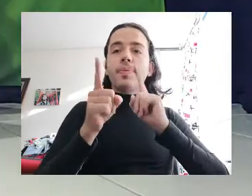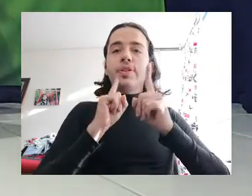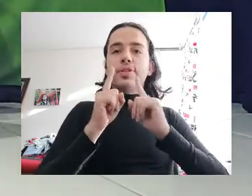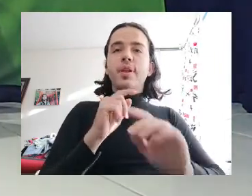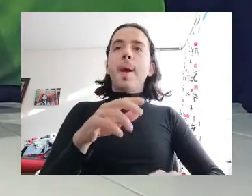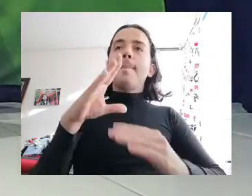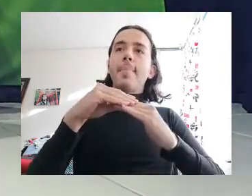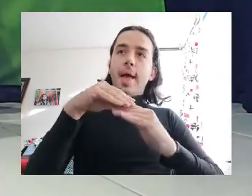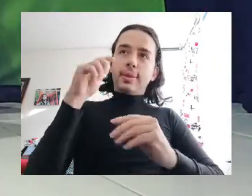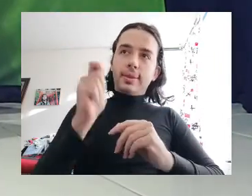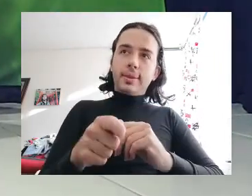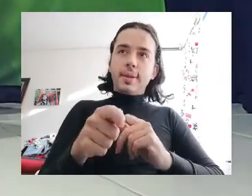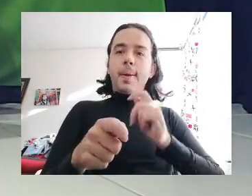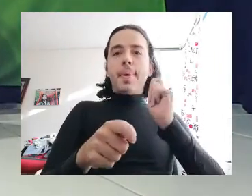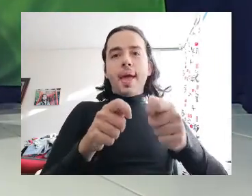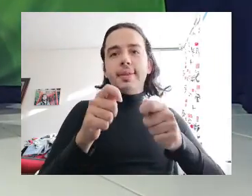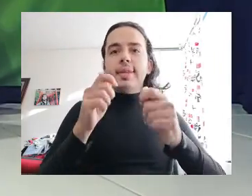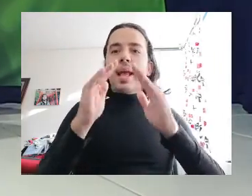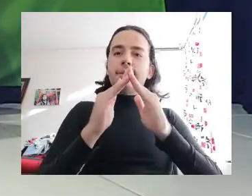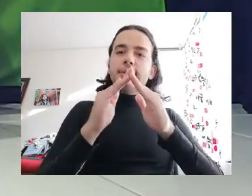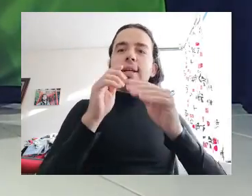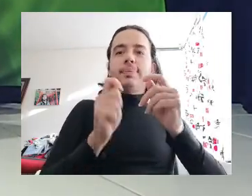conversación.